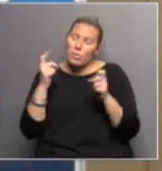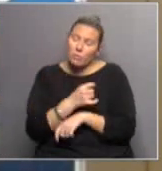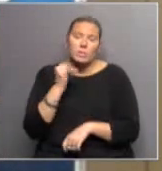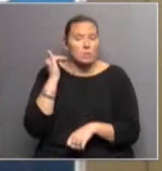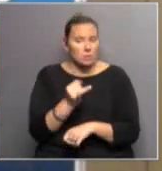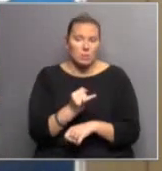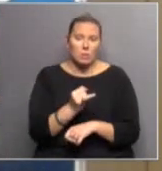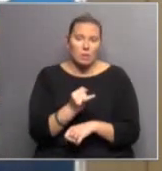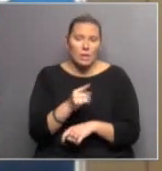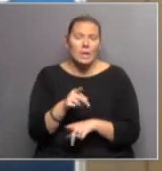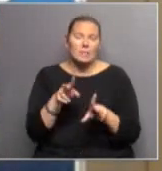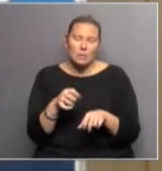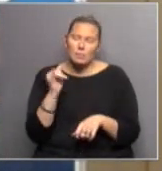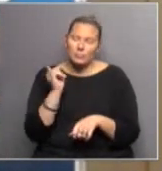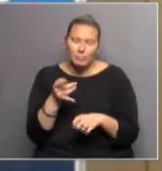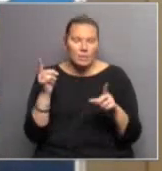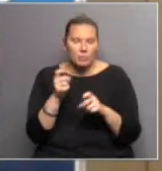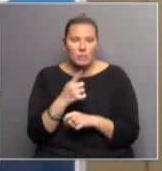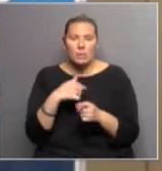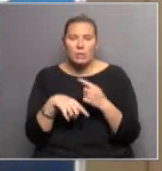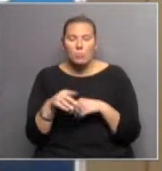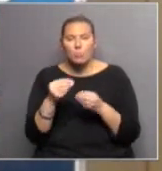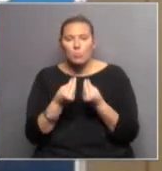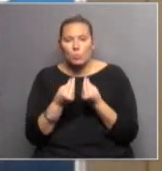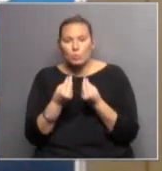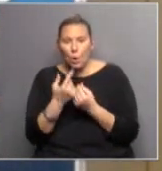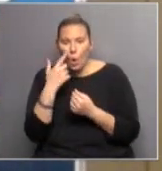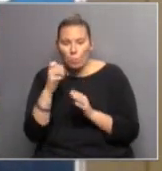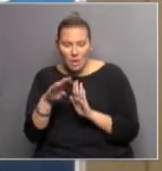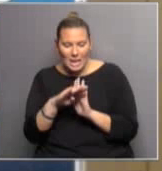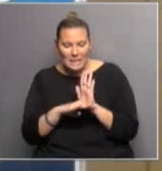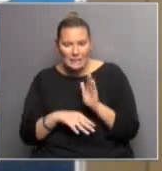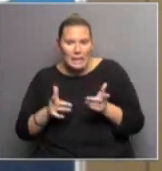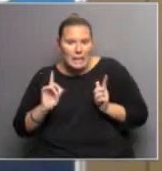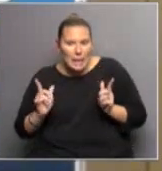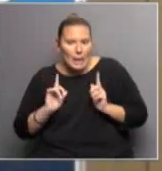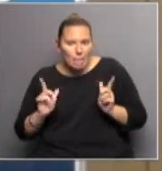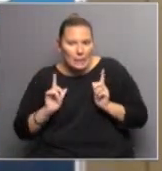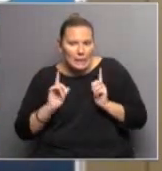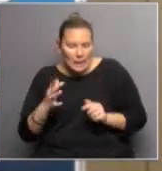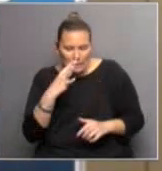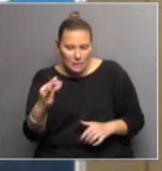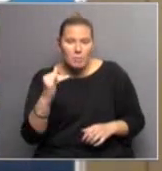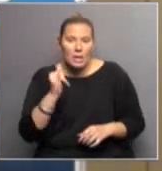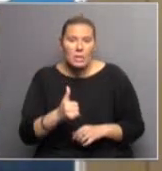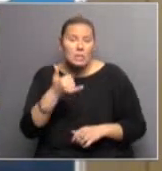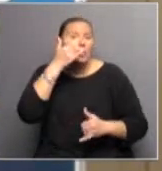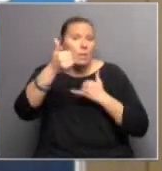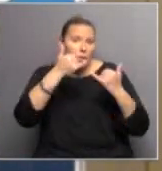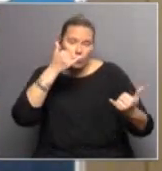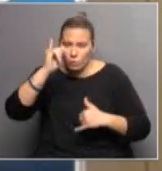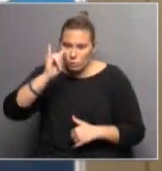poco ese tema y tenemos varios varones en lista de espera, ¿sí? Lo que hemos hecho sí es un seguimiento telefónico